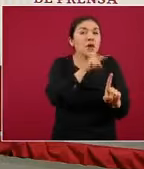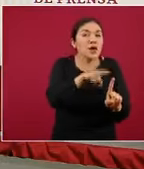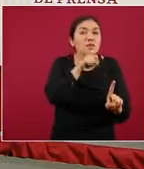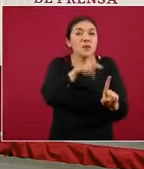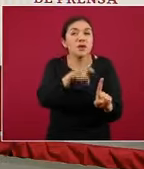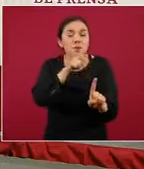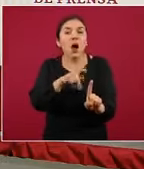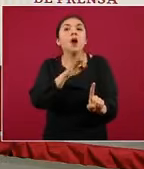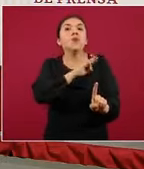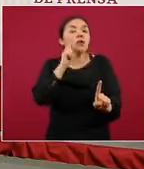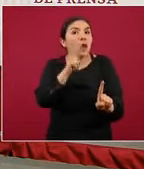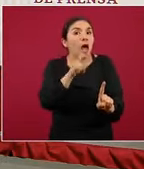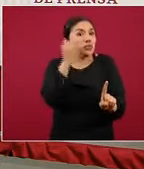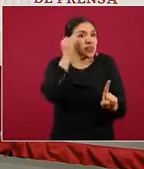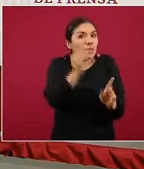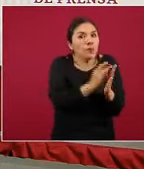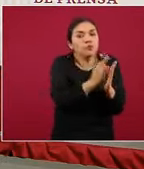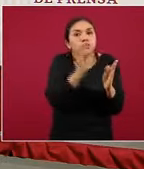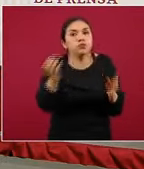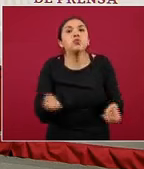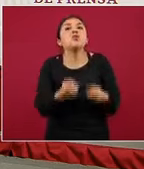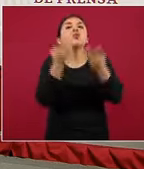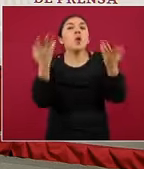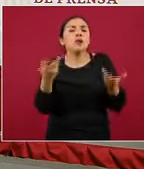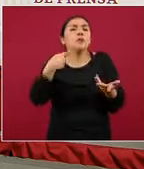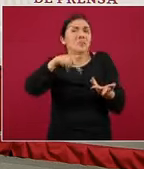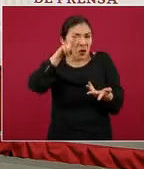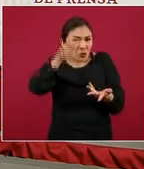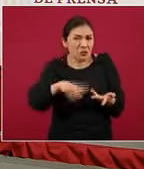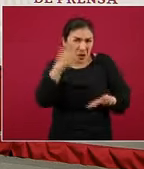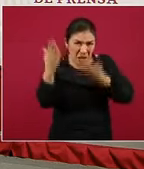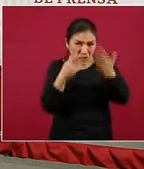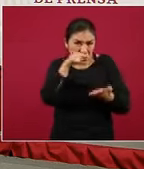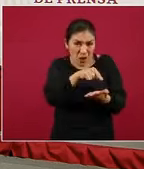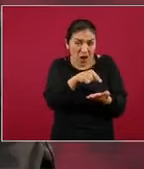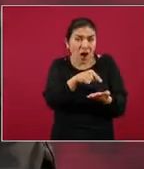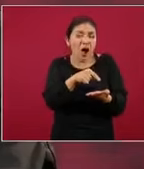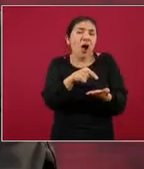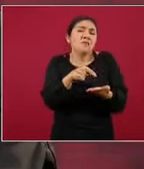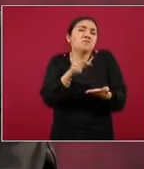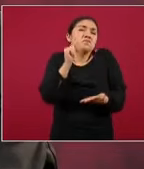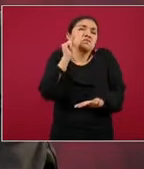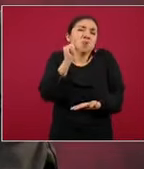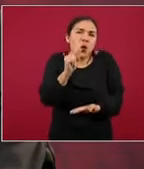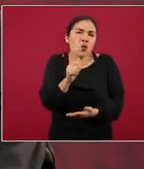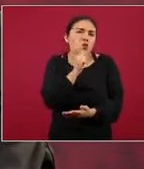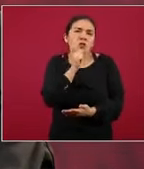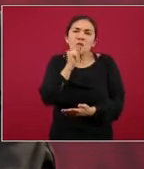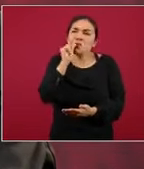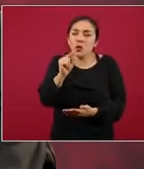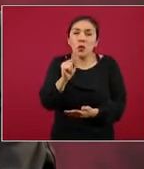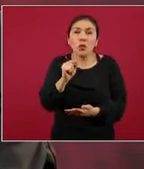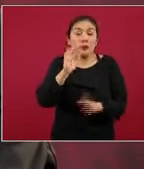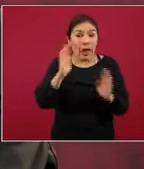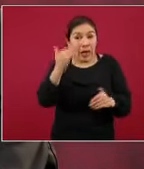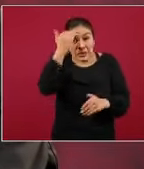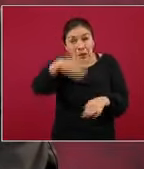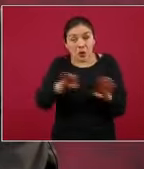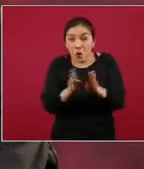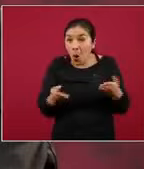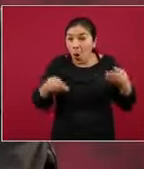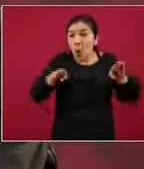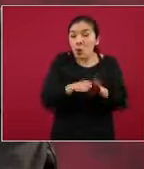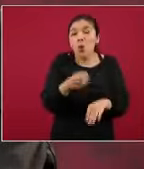muy pocos estudios de esta naturaleza, de modo que no hay una conclusión generalizada sobre